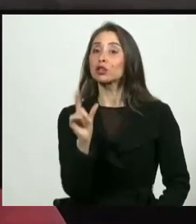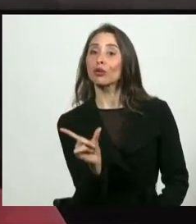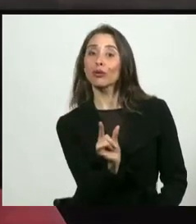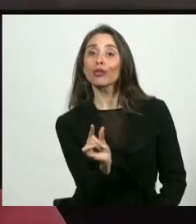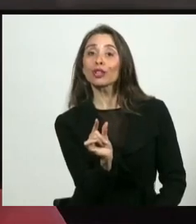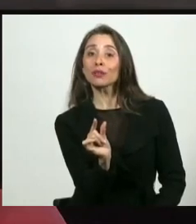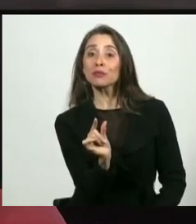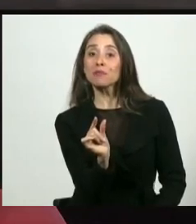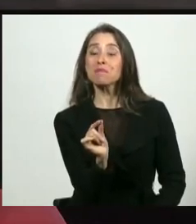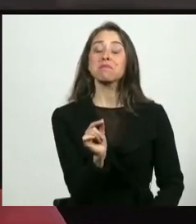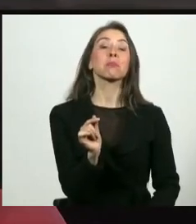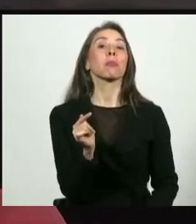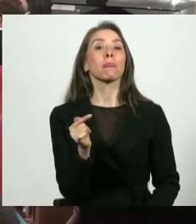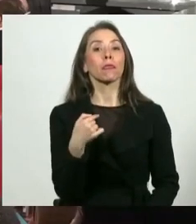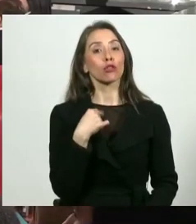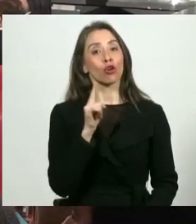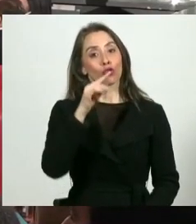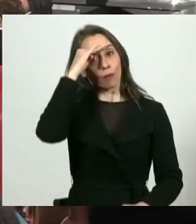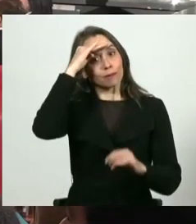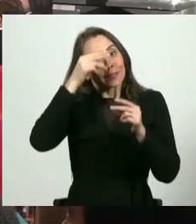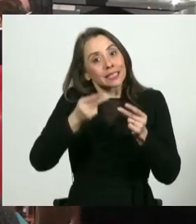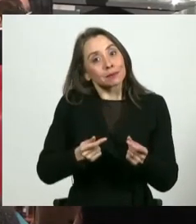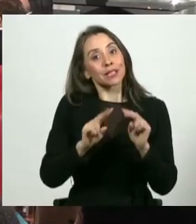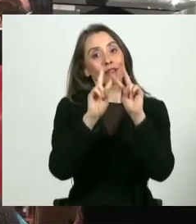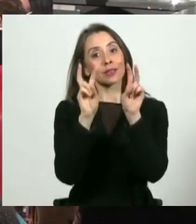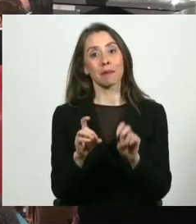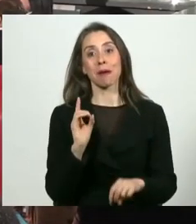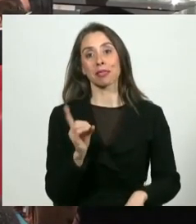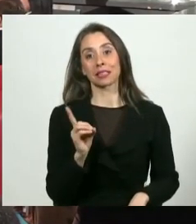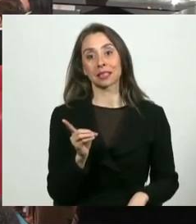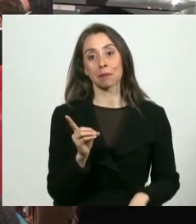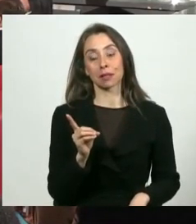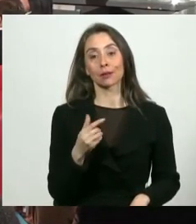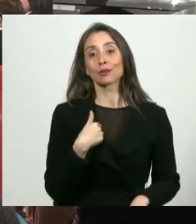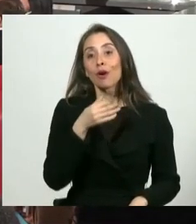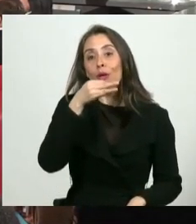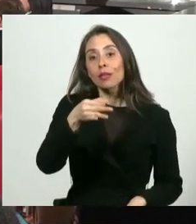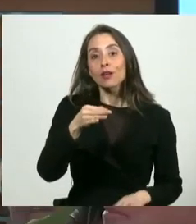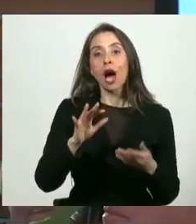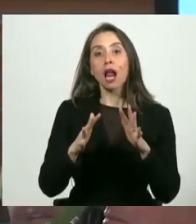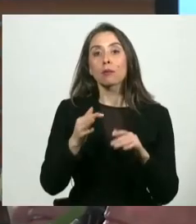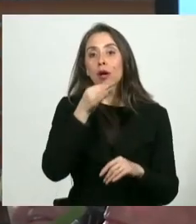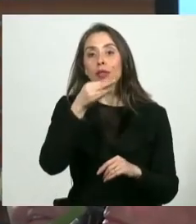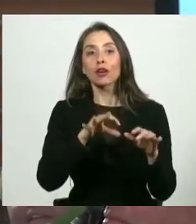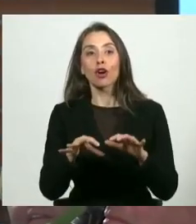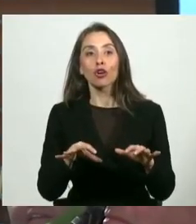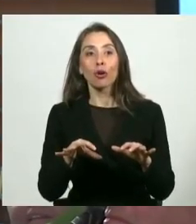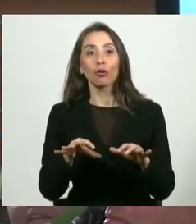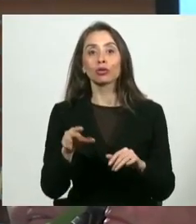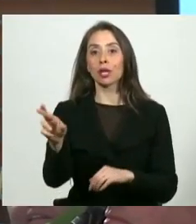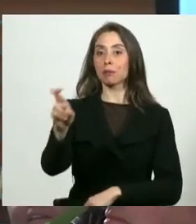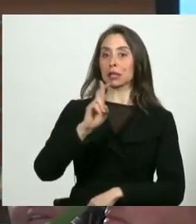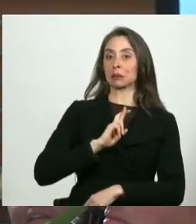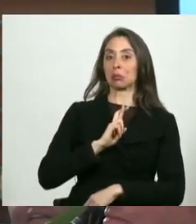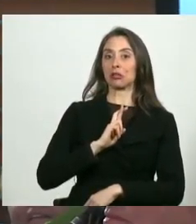pero yo no soy experto en los temas de discapacidad, ya lo digo porque tal vez voy a decir algo que tal vez me van a responder